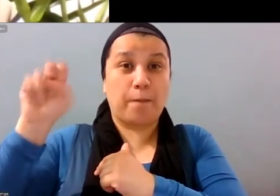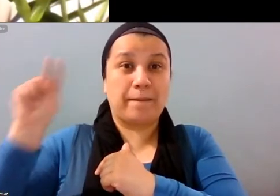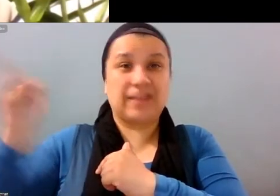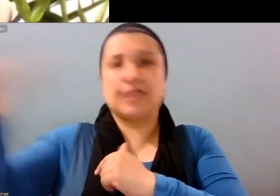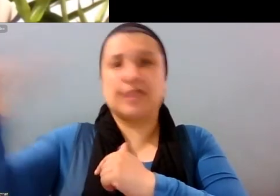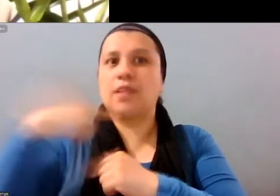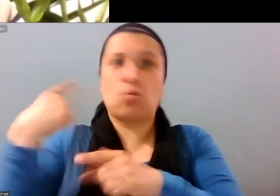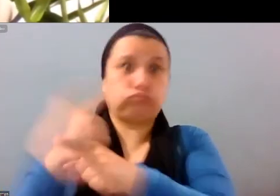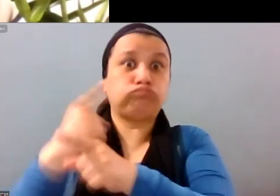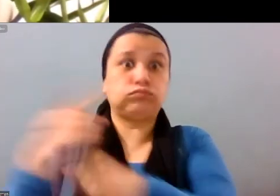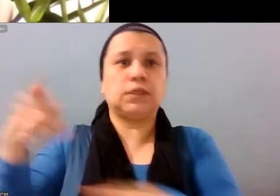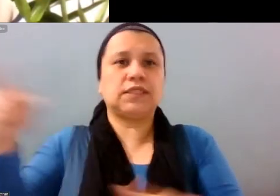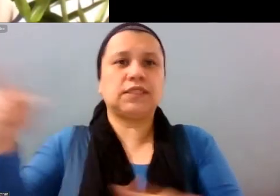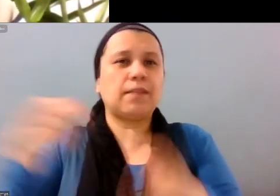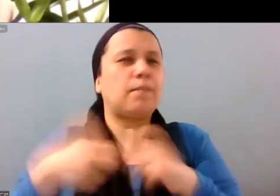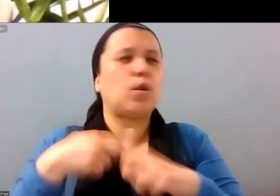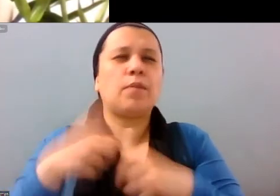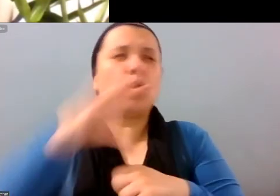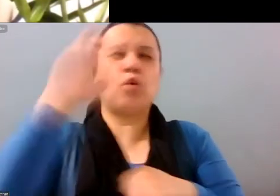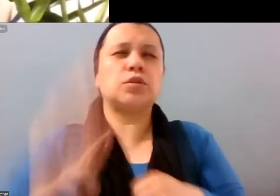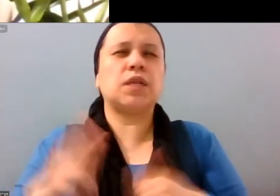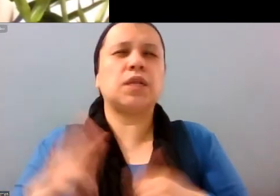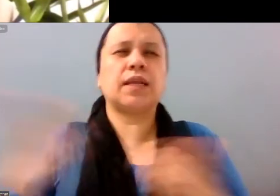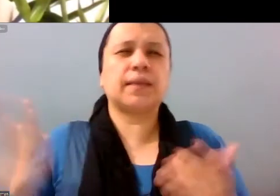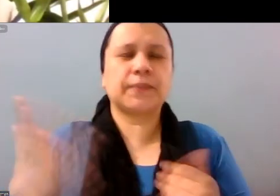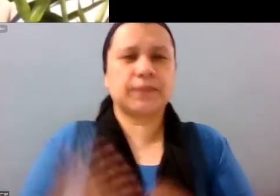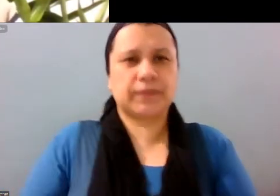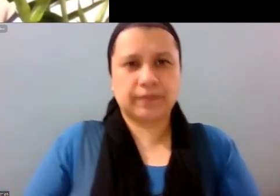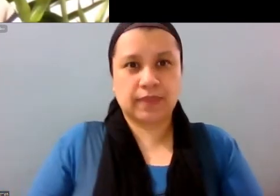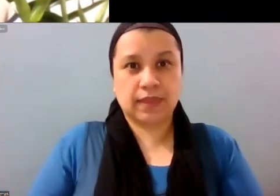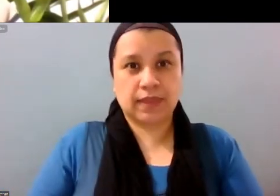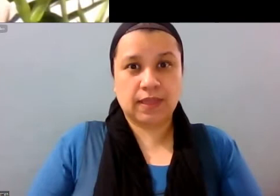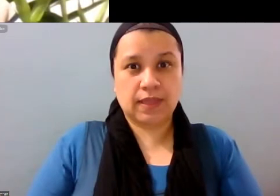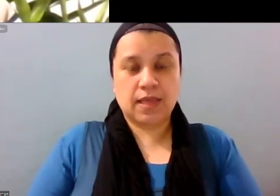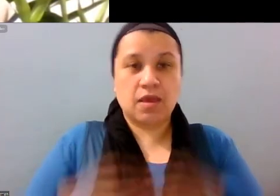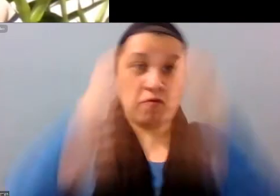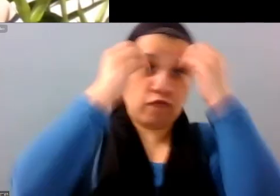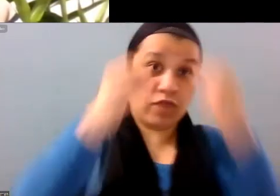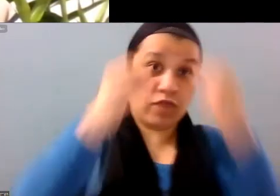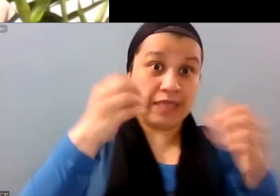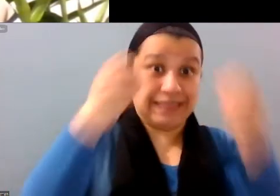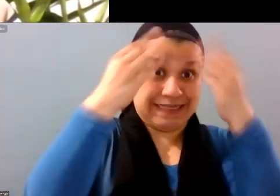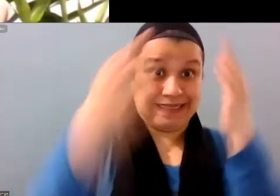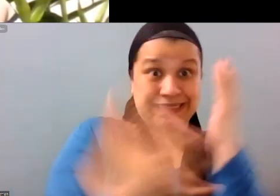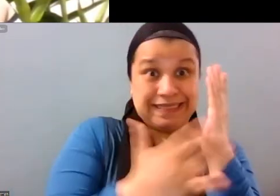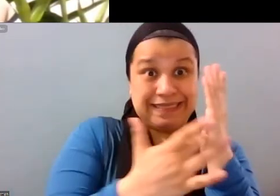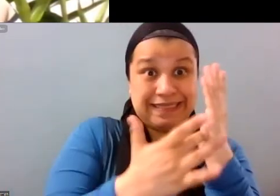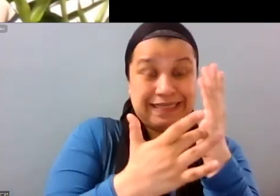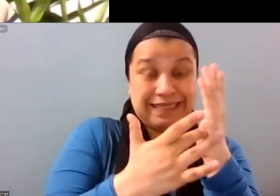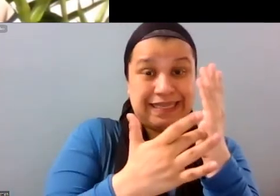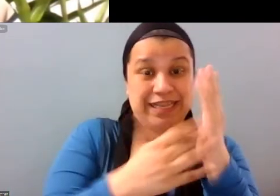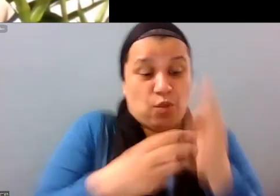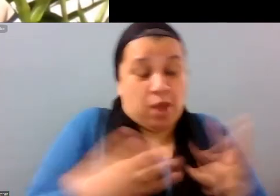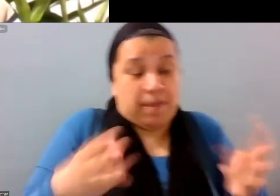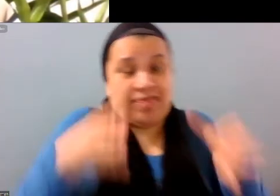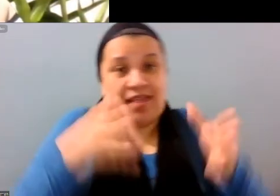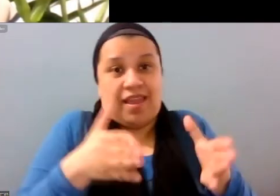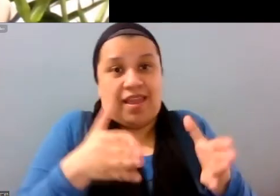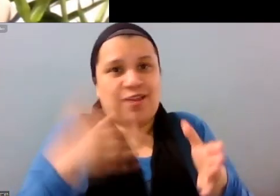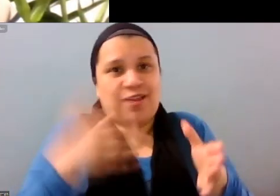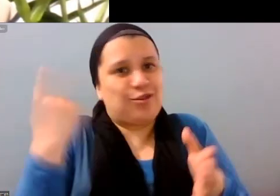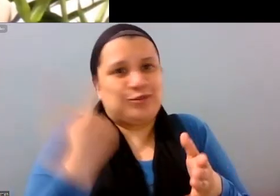Rica el problema es que la informática la computación siempre ha sido una materia particular nunca un eje transversal